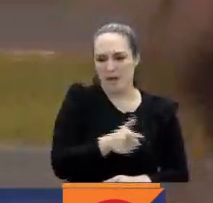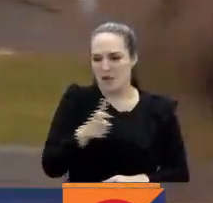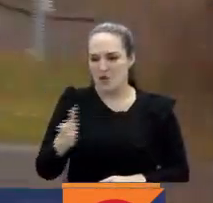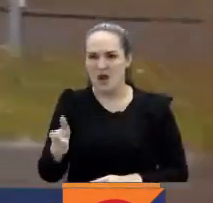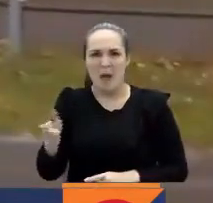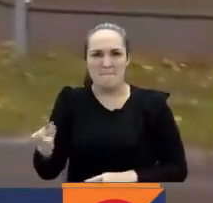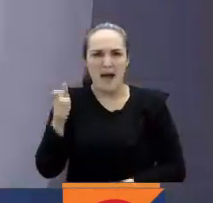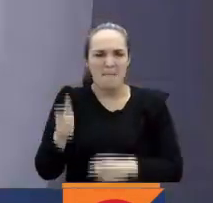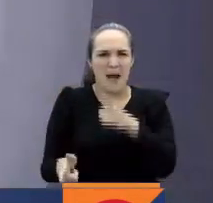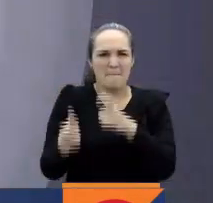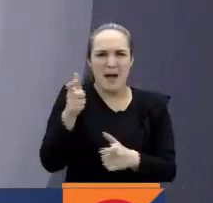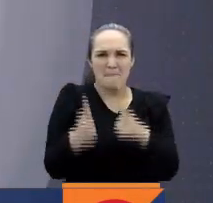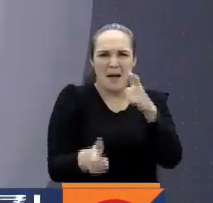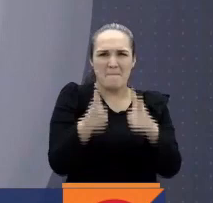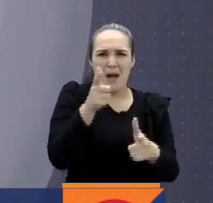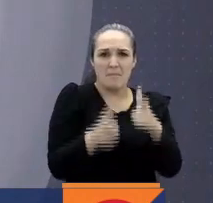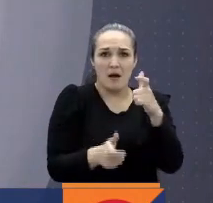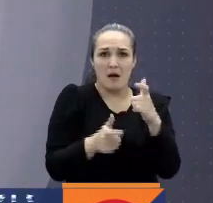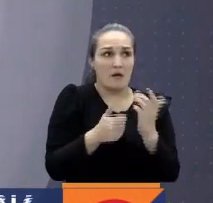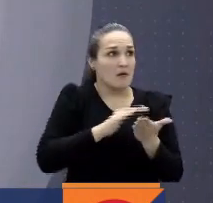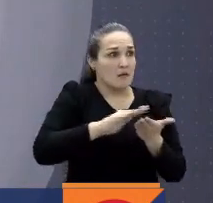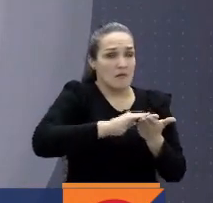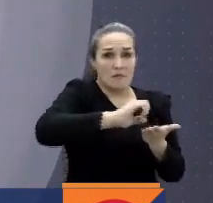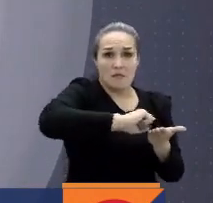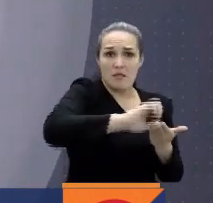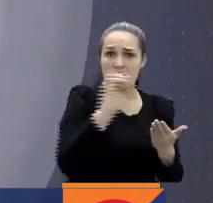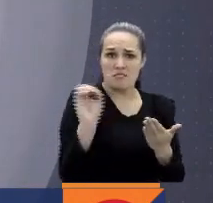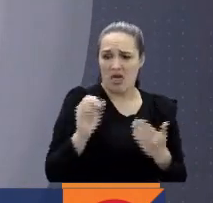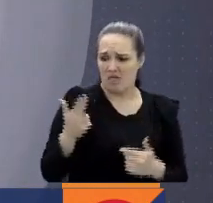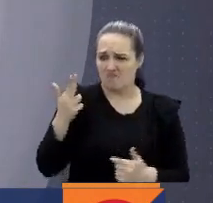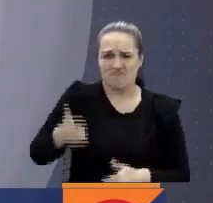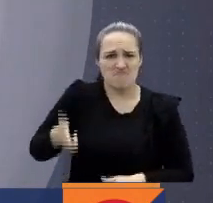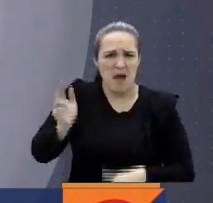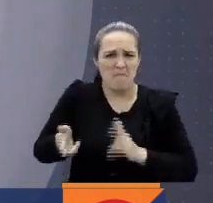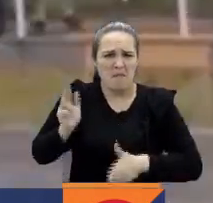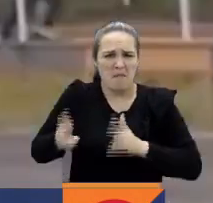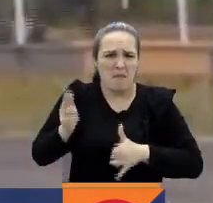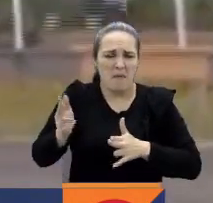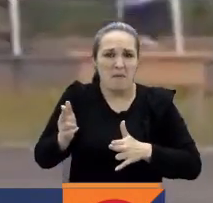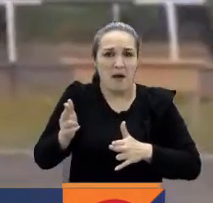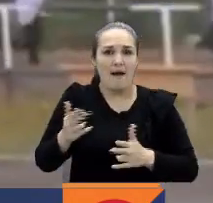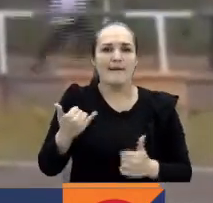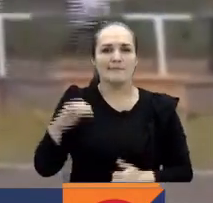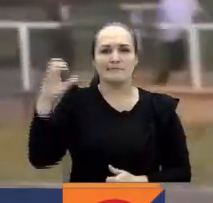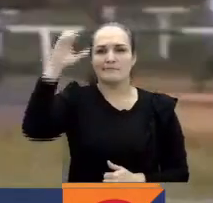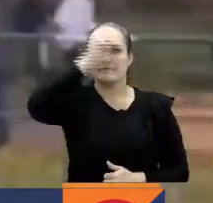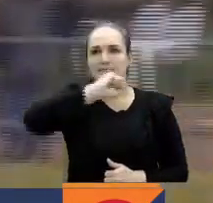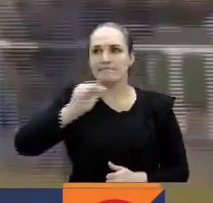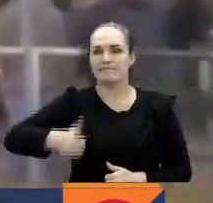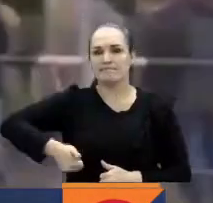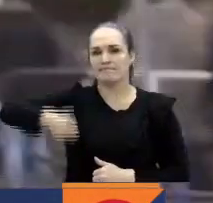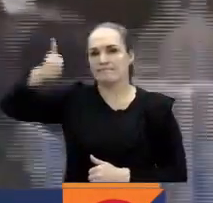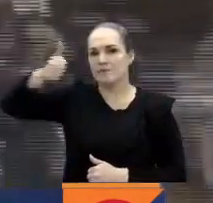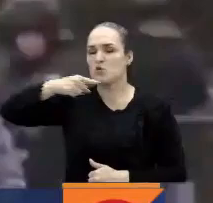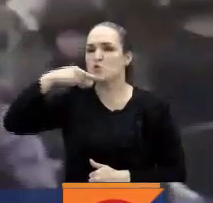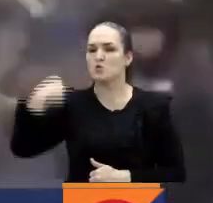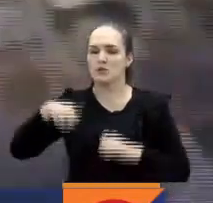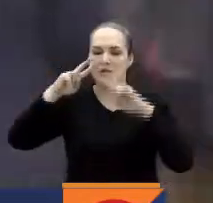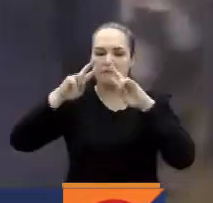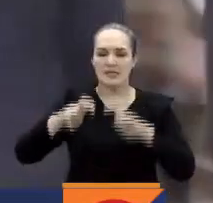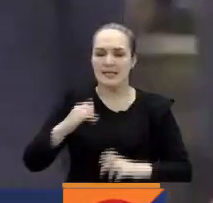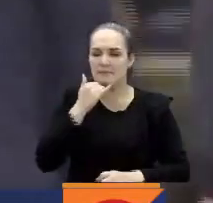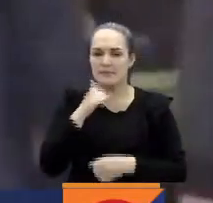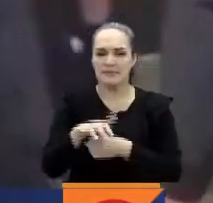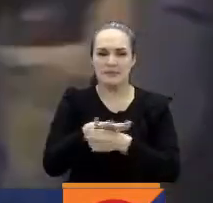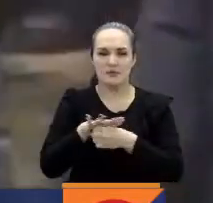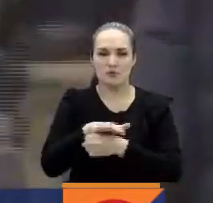balas reales sin registro ante las autoridades hace parte de los detalles que maneja la Guardia Nacional y el comité delegado para investigar este